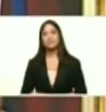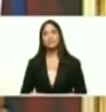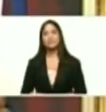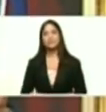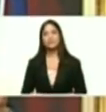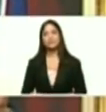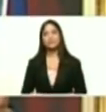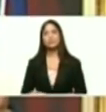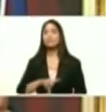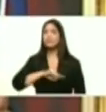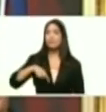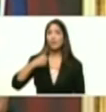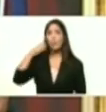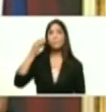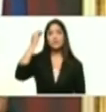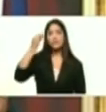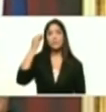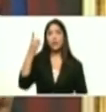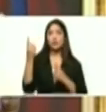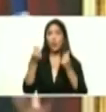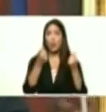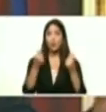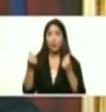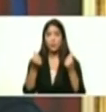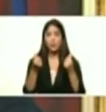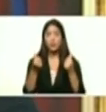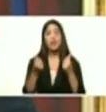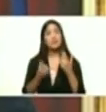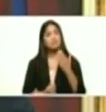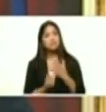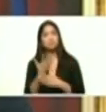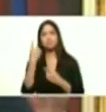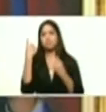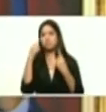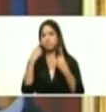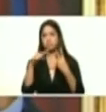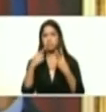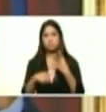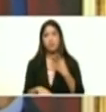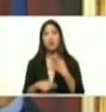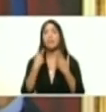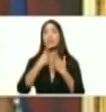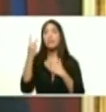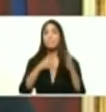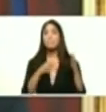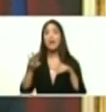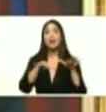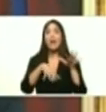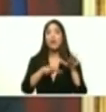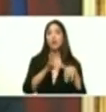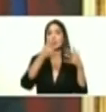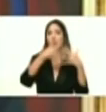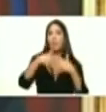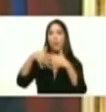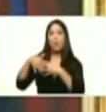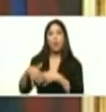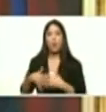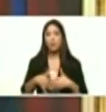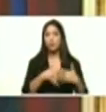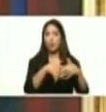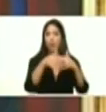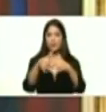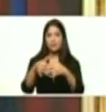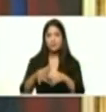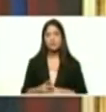en nuestro pensamiento económico del plan de la patria y han surgido al calor de la jornada de los 14 motores y al